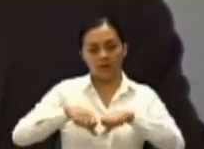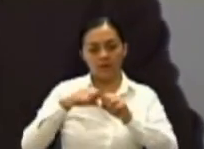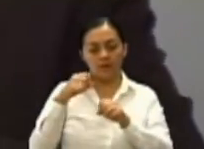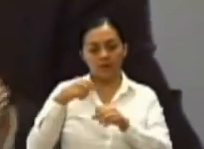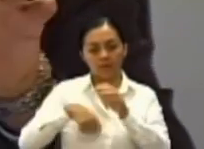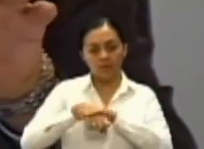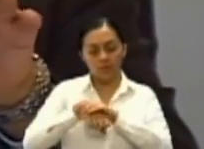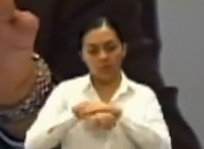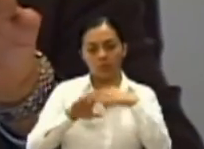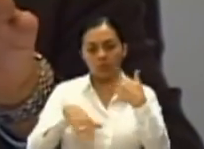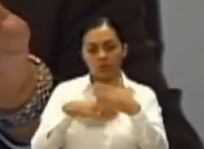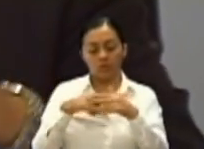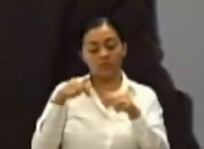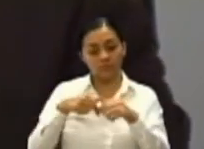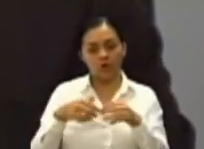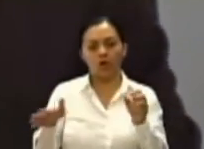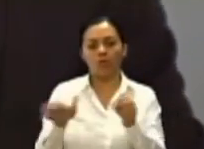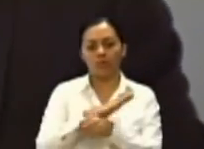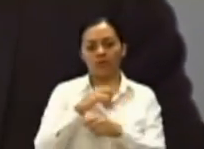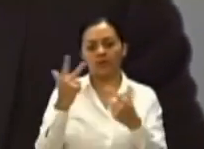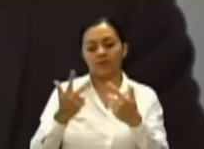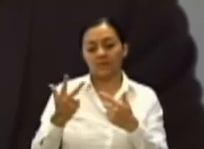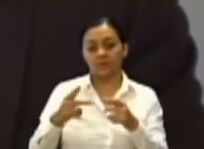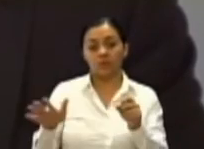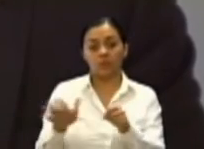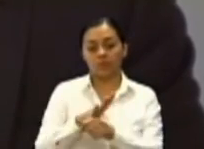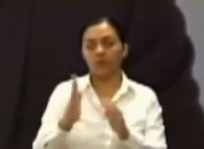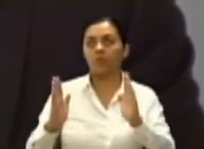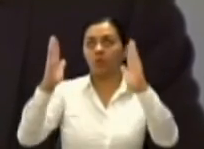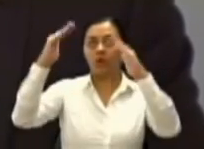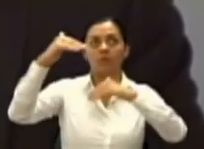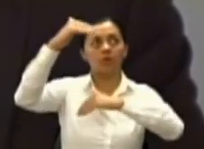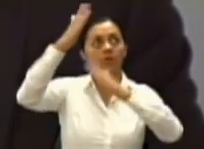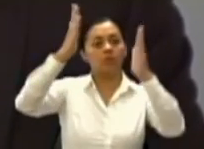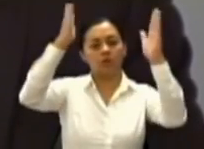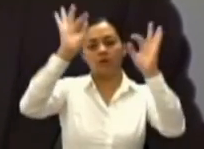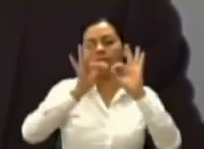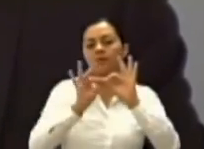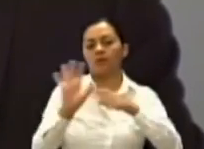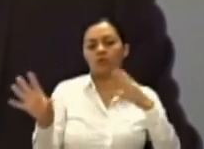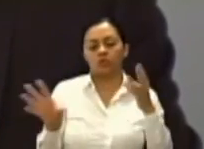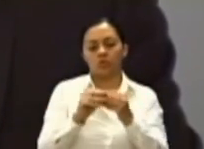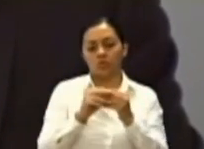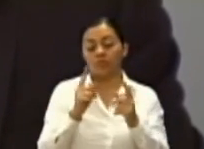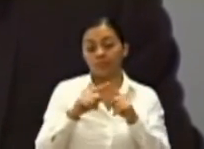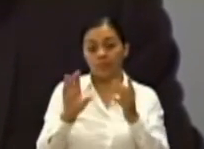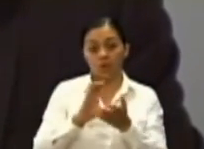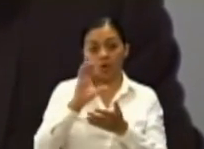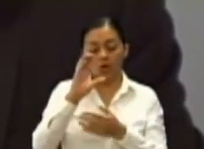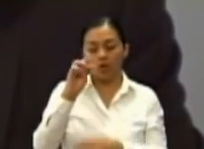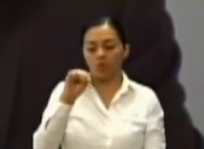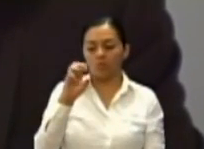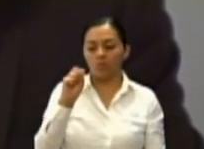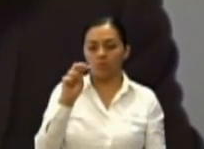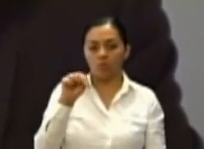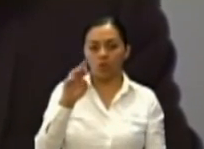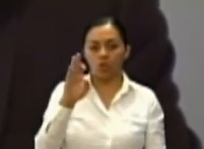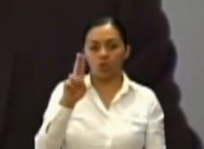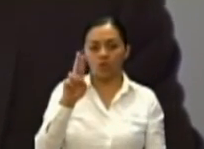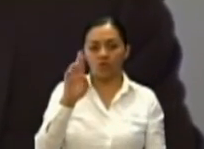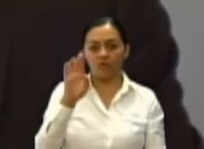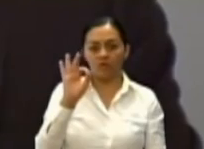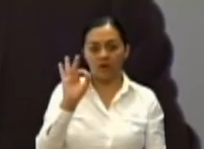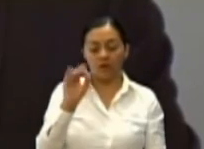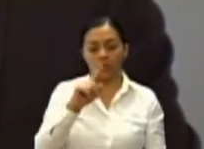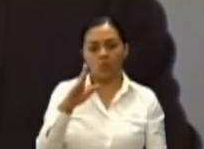tercera fase pues completar todos los bloques que hay que tiene el colegio dentro del colegio montúfar va a quedar mejor que nuevo